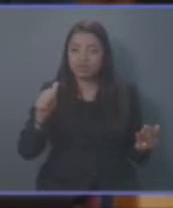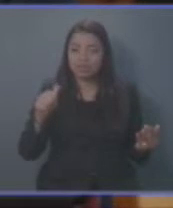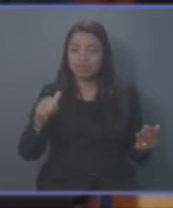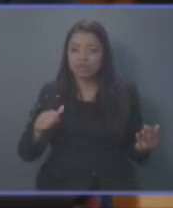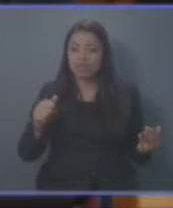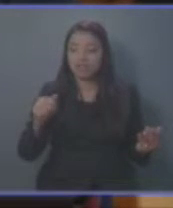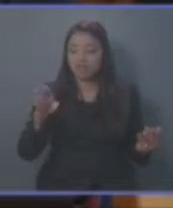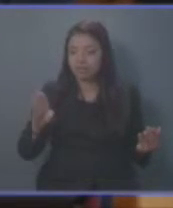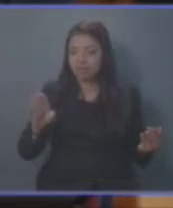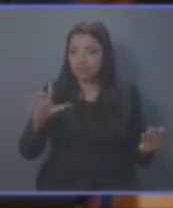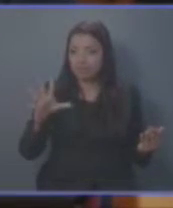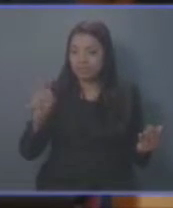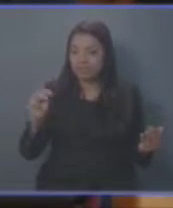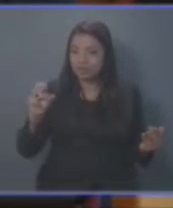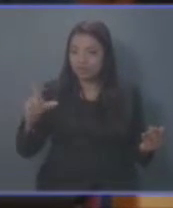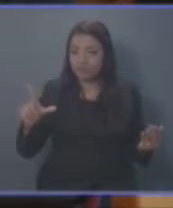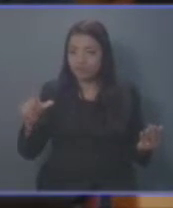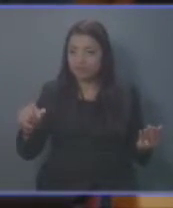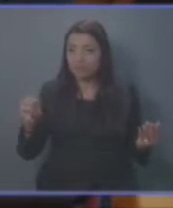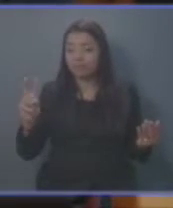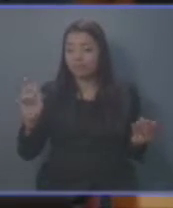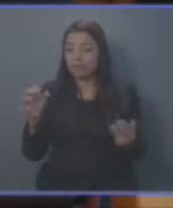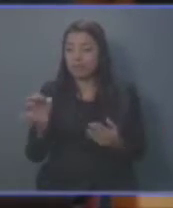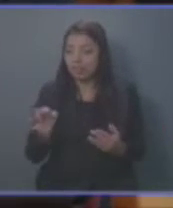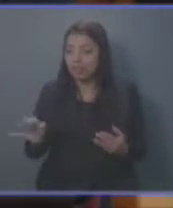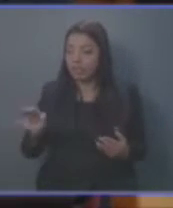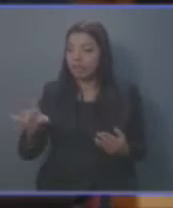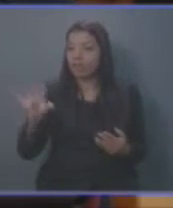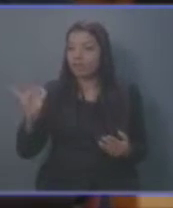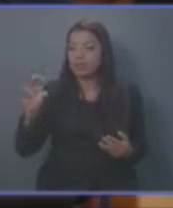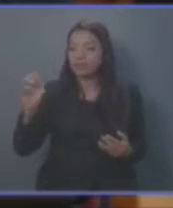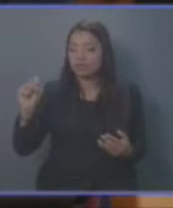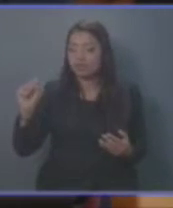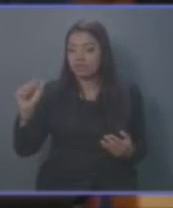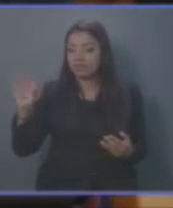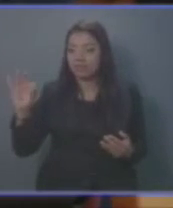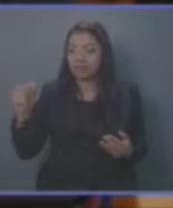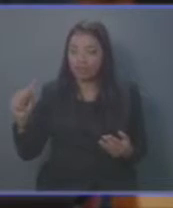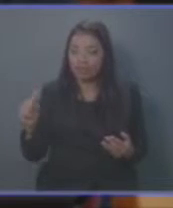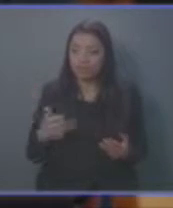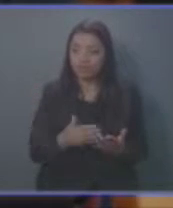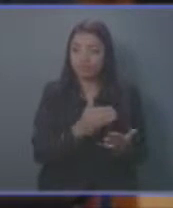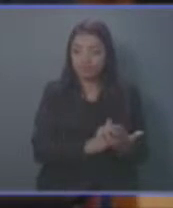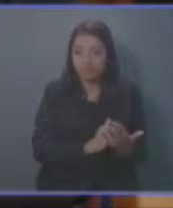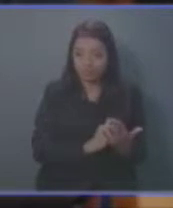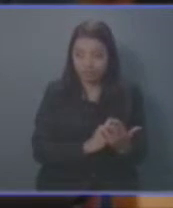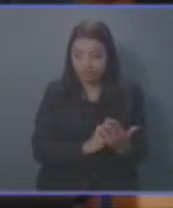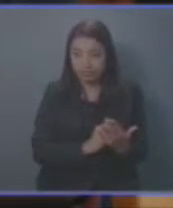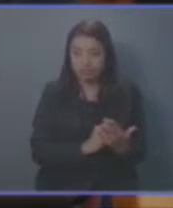AB 5 miligramos 20 tabletas FSA.